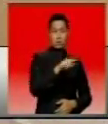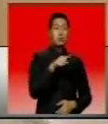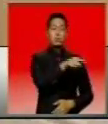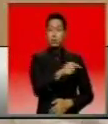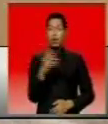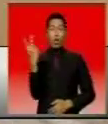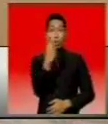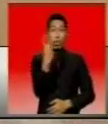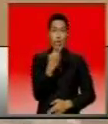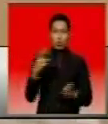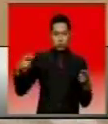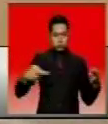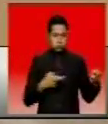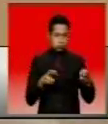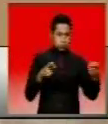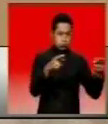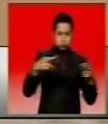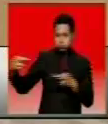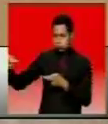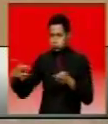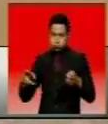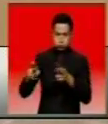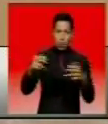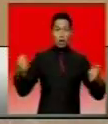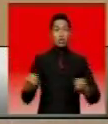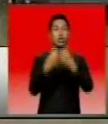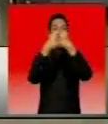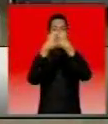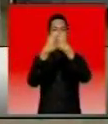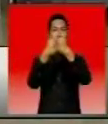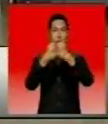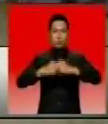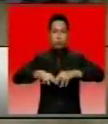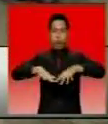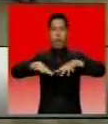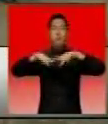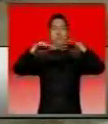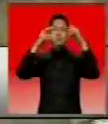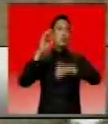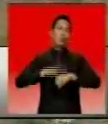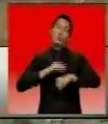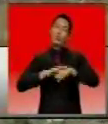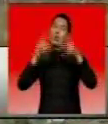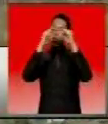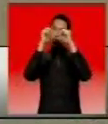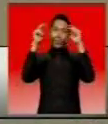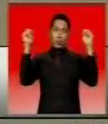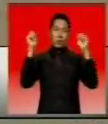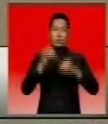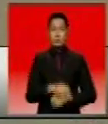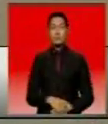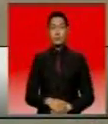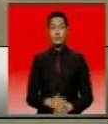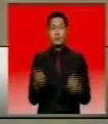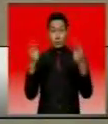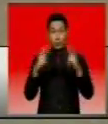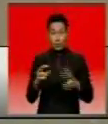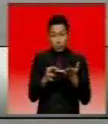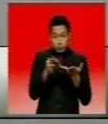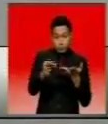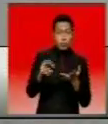Milagro defogar de la manera como debería defogar. Puerto Inca también se encuentra entre los sectores